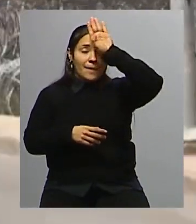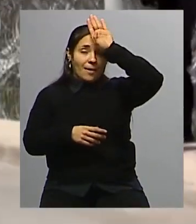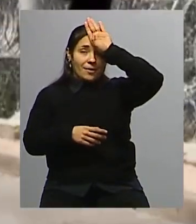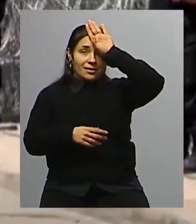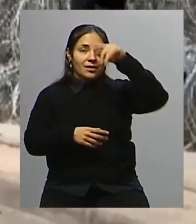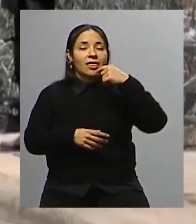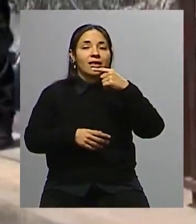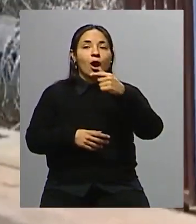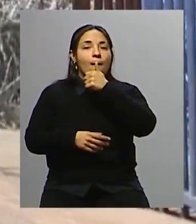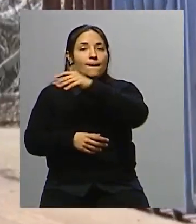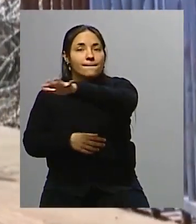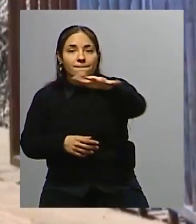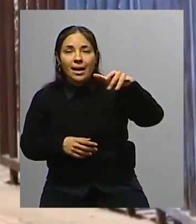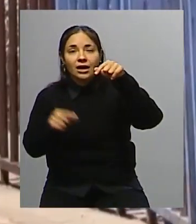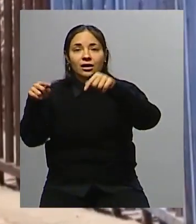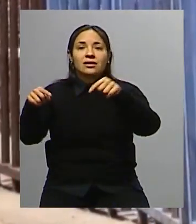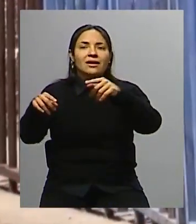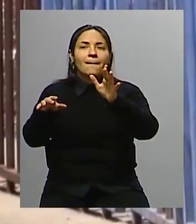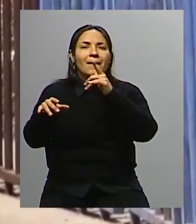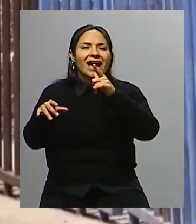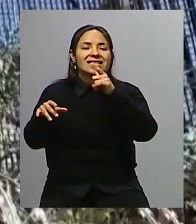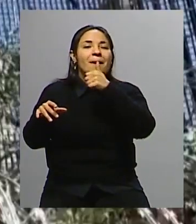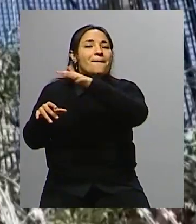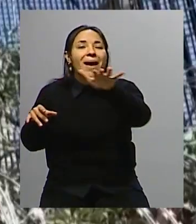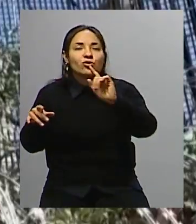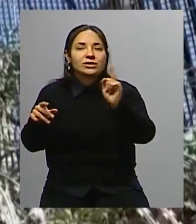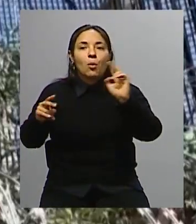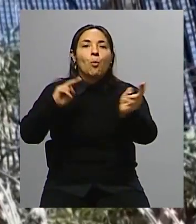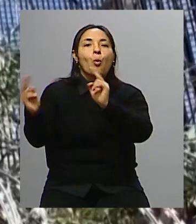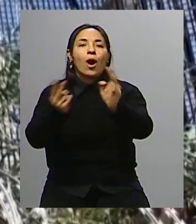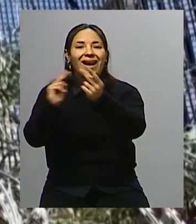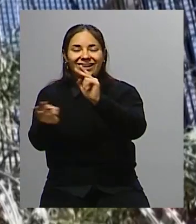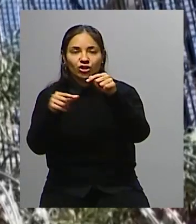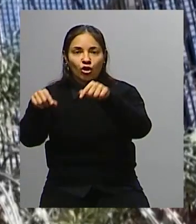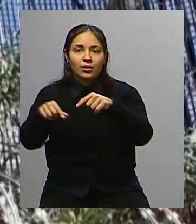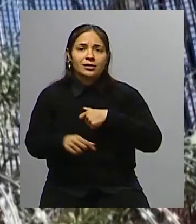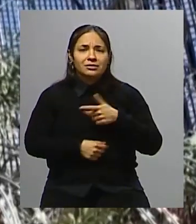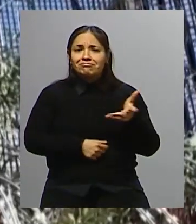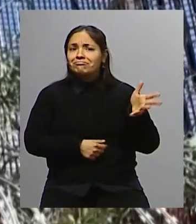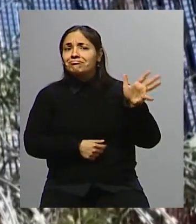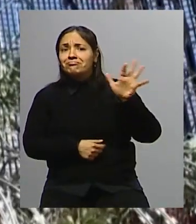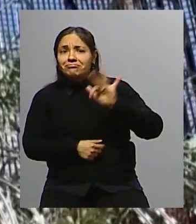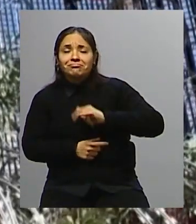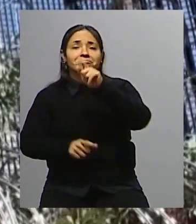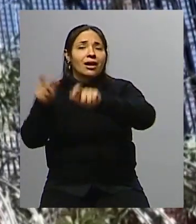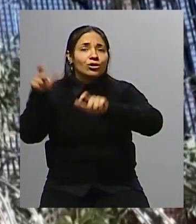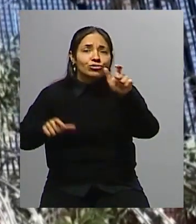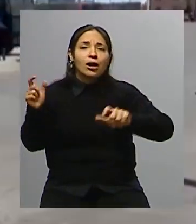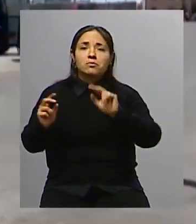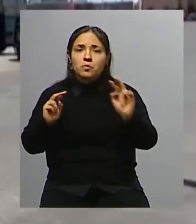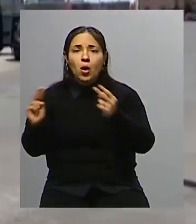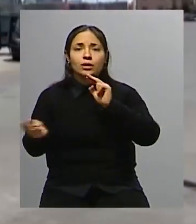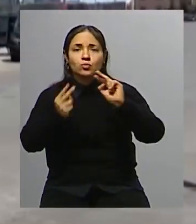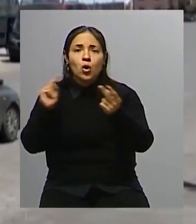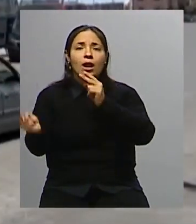Mediterráneo ha dejado de ser el mar nuestro para ser el cementerio nuestro. La cantidad de personas que de forma diaria se mueren en el